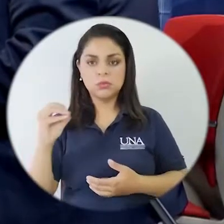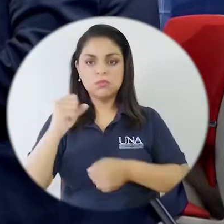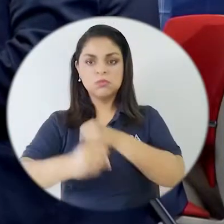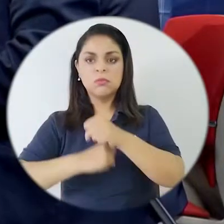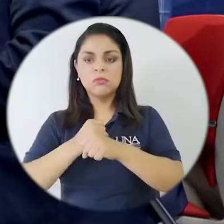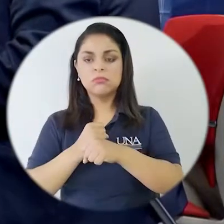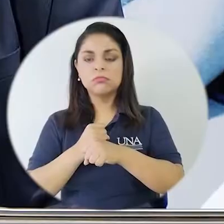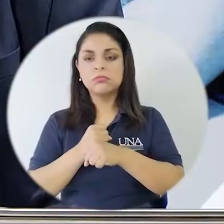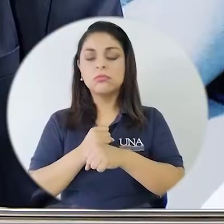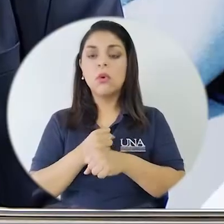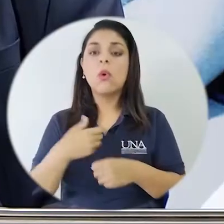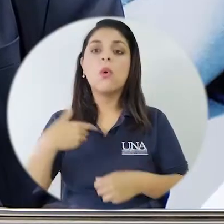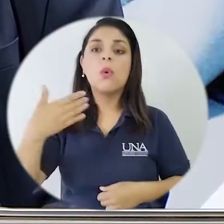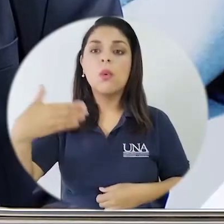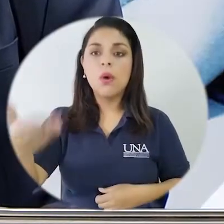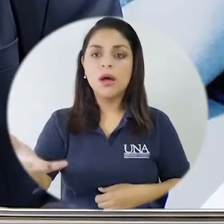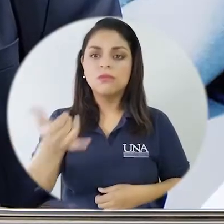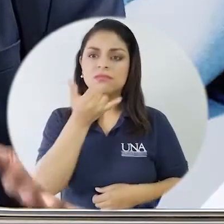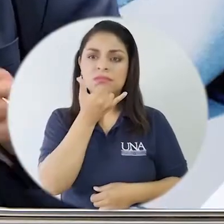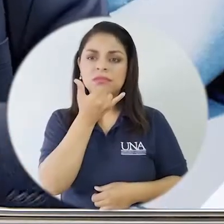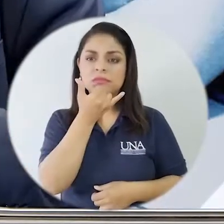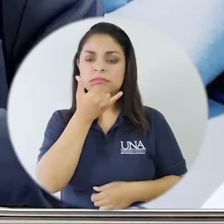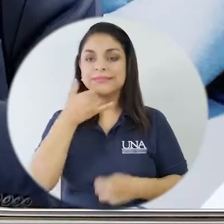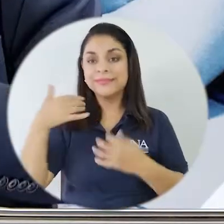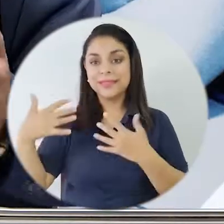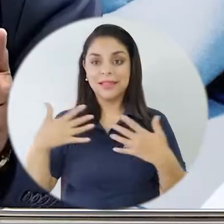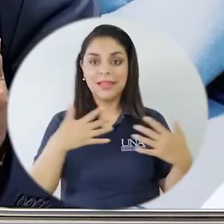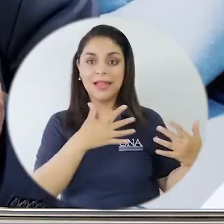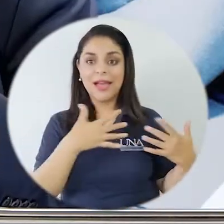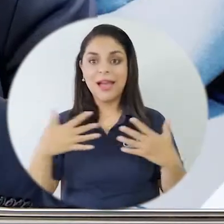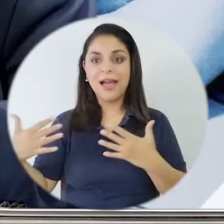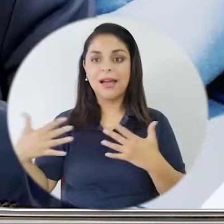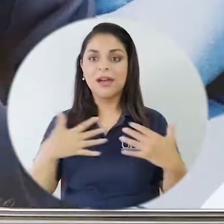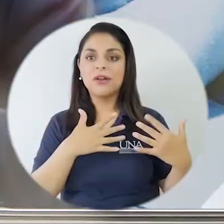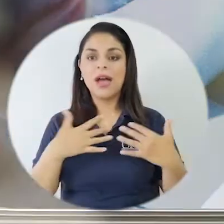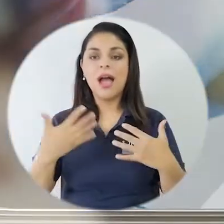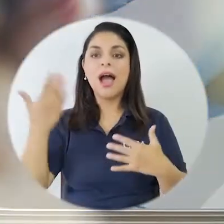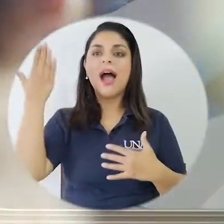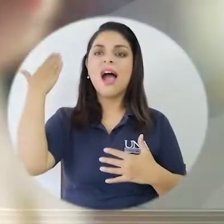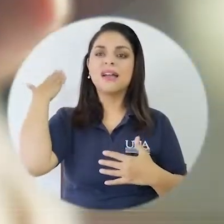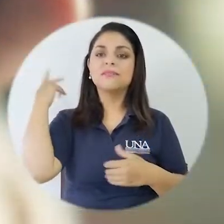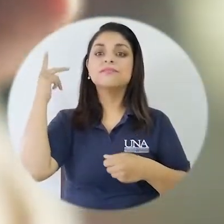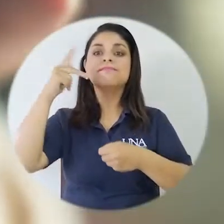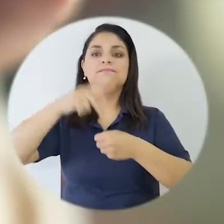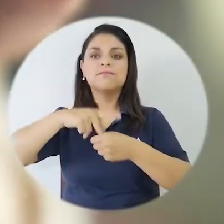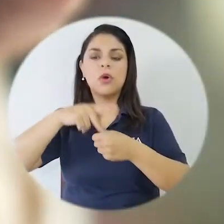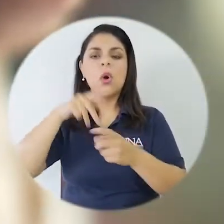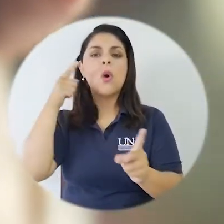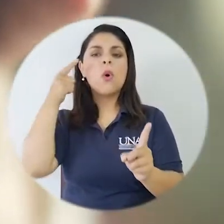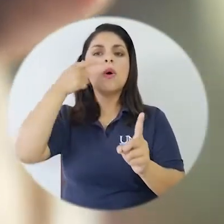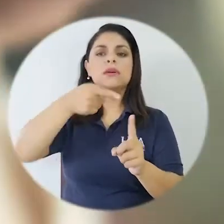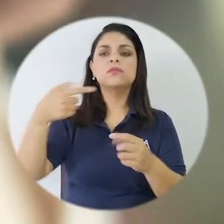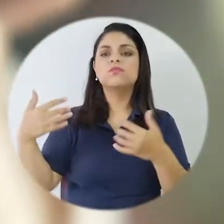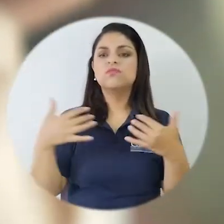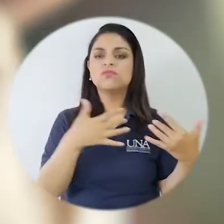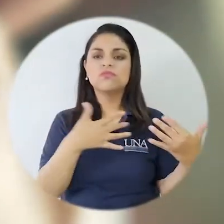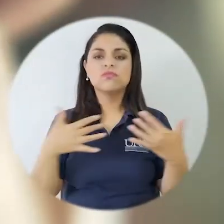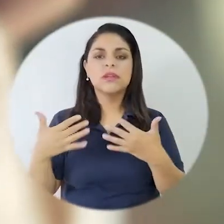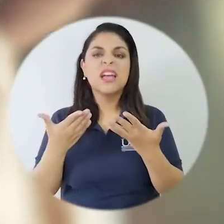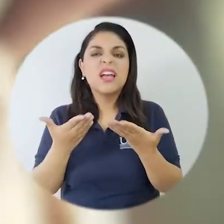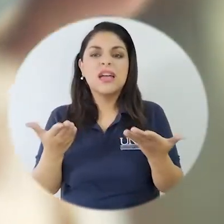el contexto de una guerra en la cual se participaba y donde el objetivo de la guerra tenía que ver